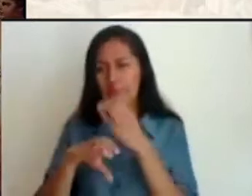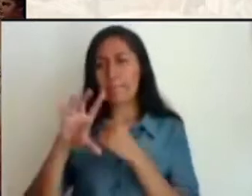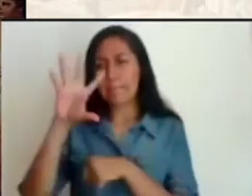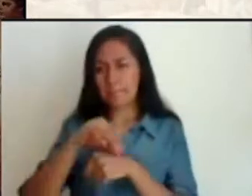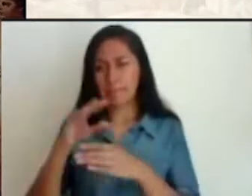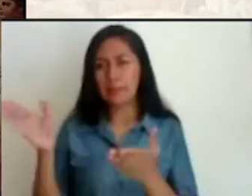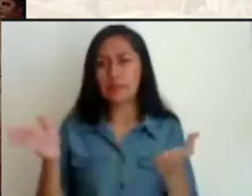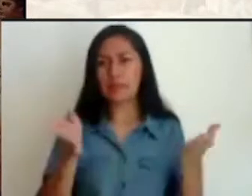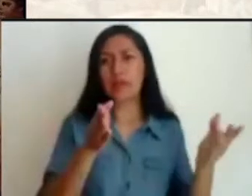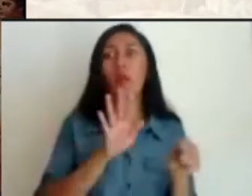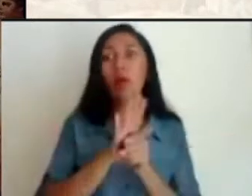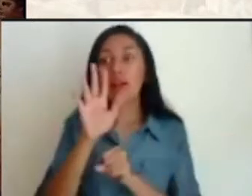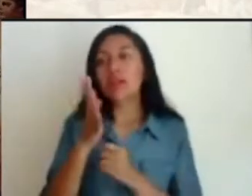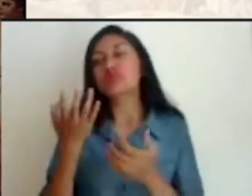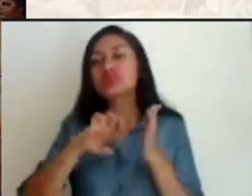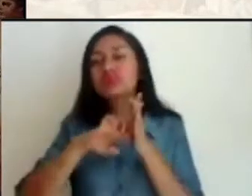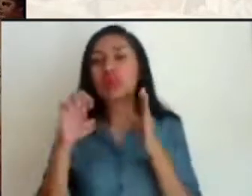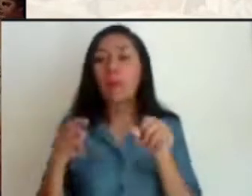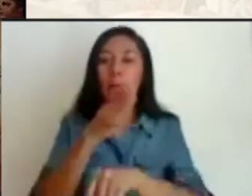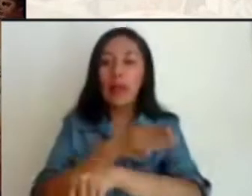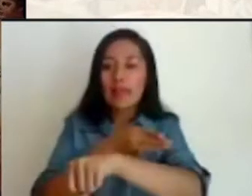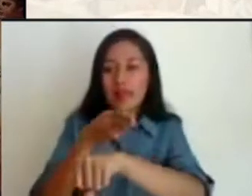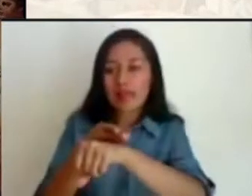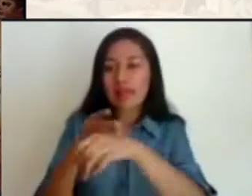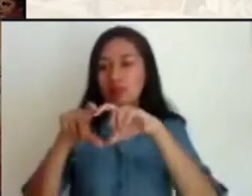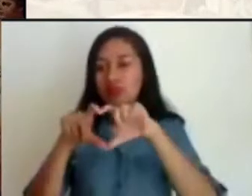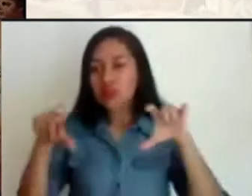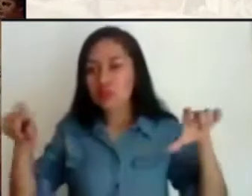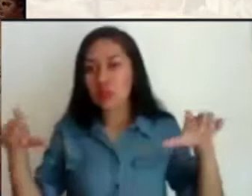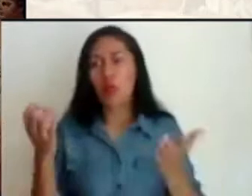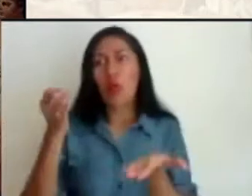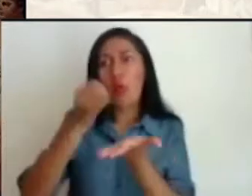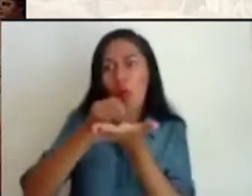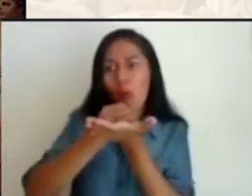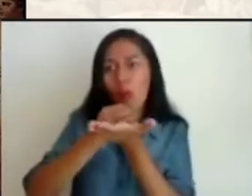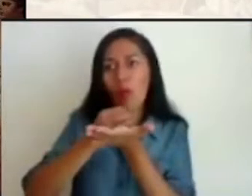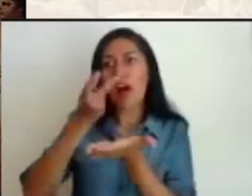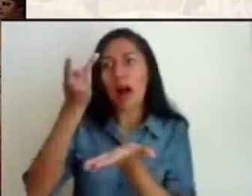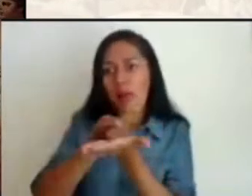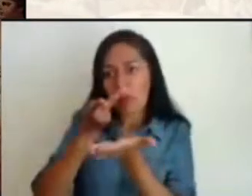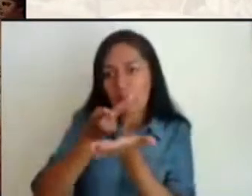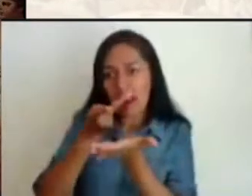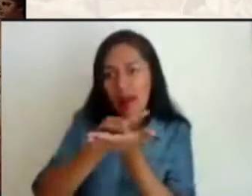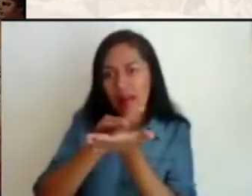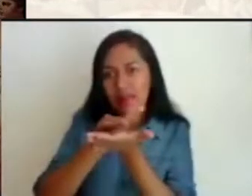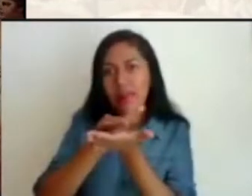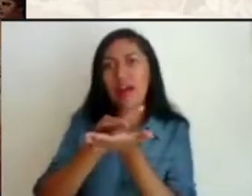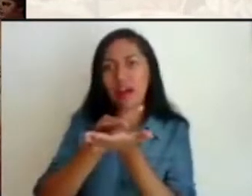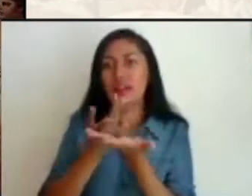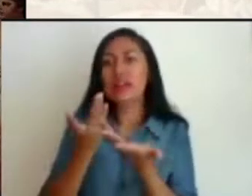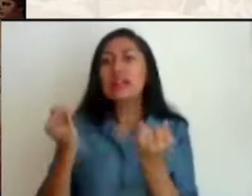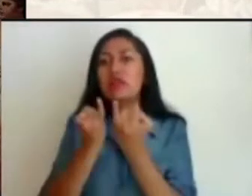hueso, monedas, oro, plata y alimentos, alimentos como los quesos, el